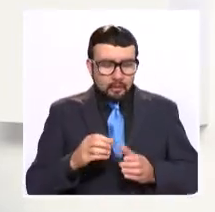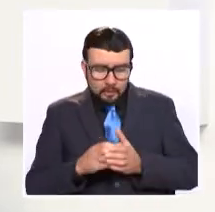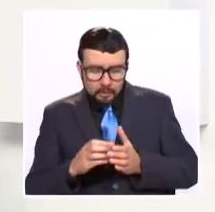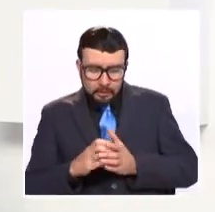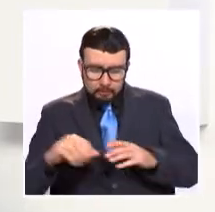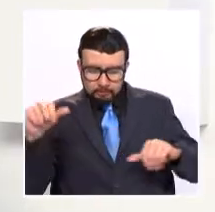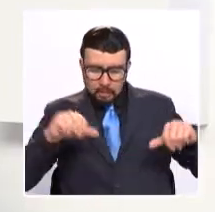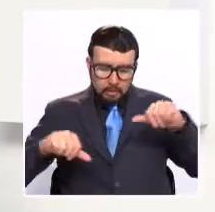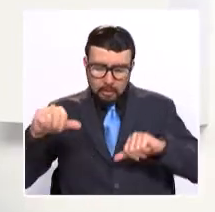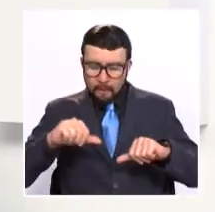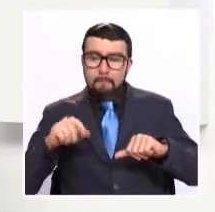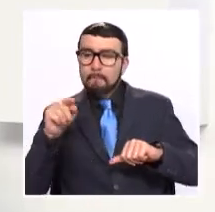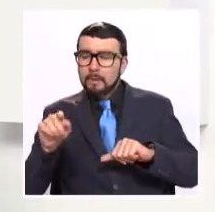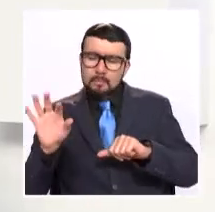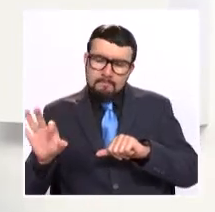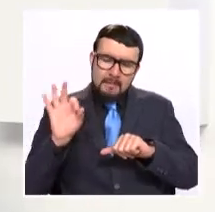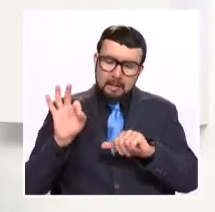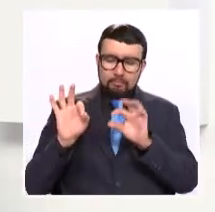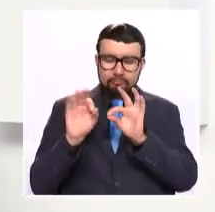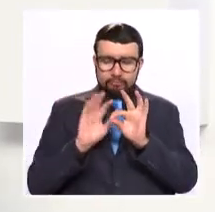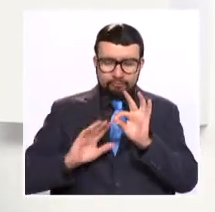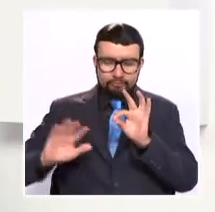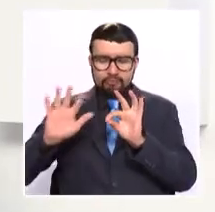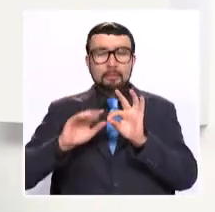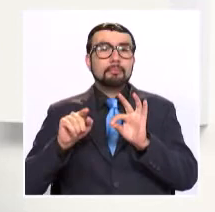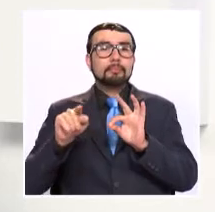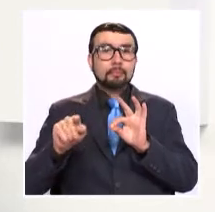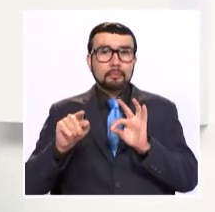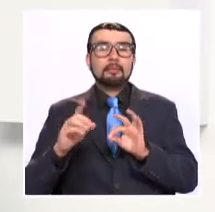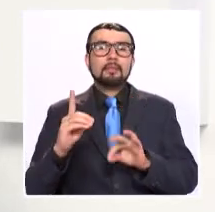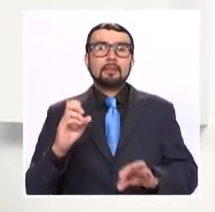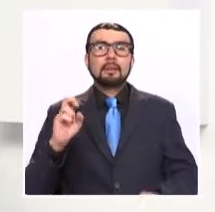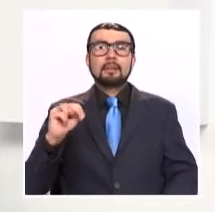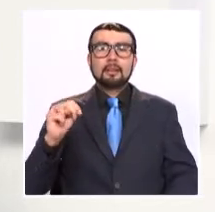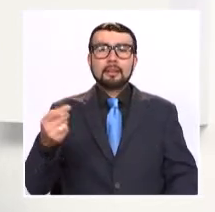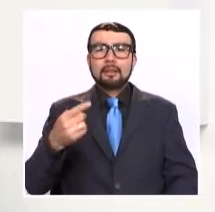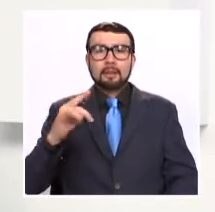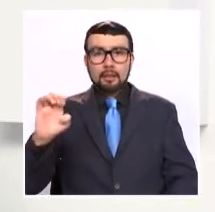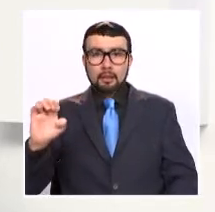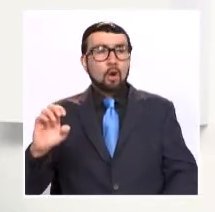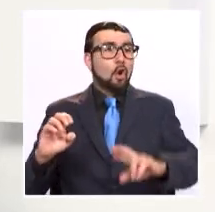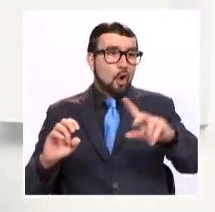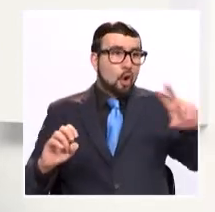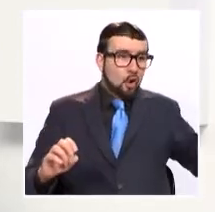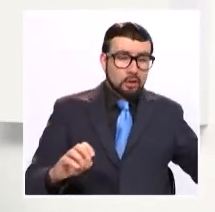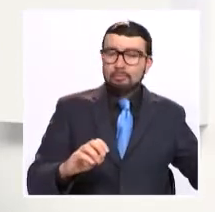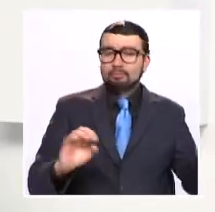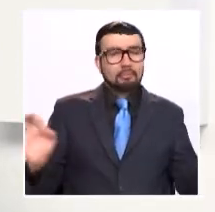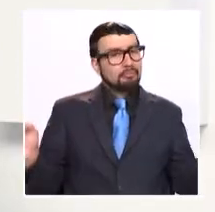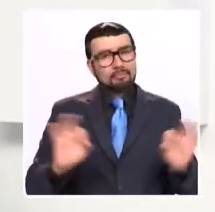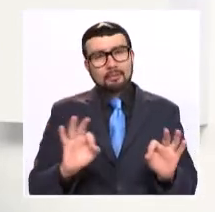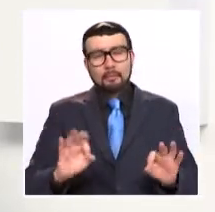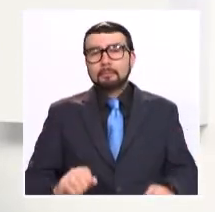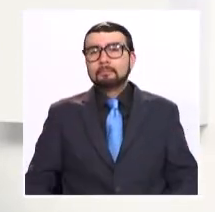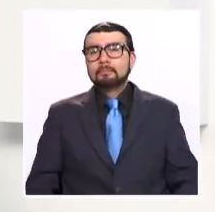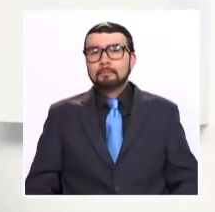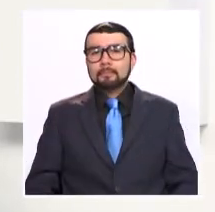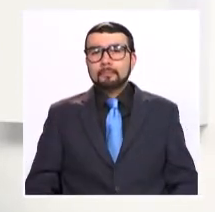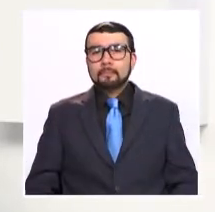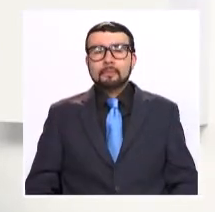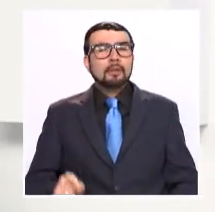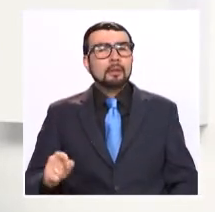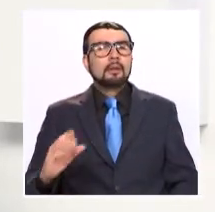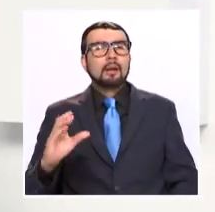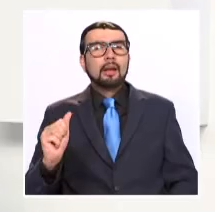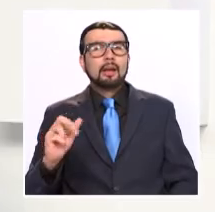una familia del virus que causa realmente el dengue. Entonces, no hay todavía vacuna para chikungunya y no hay todavía vacuna para Zika. Carolina